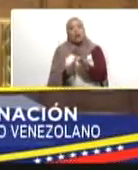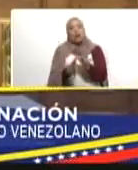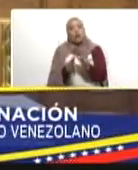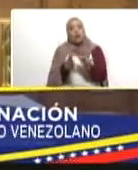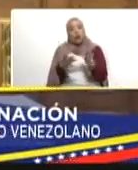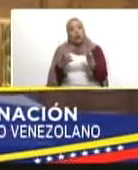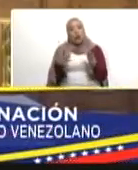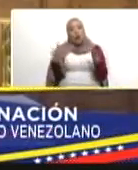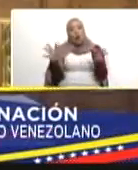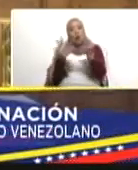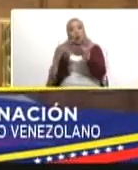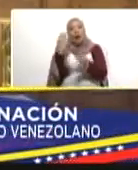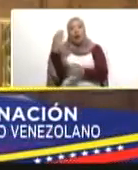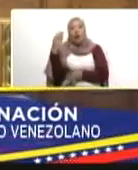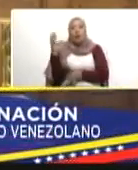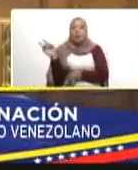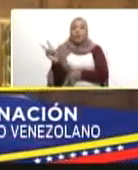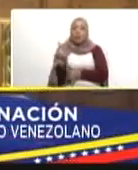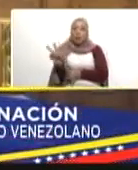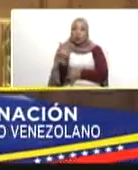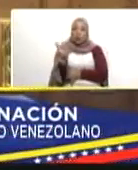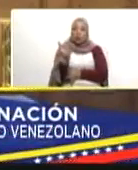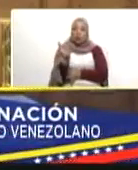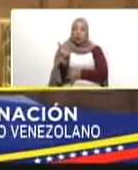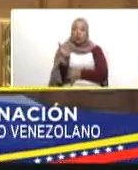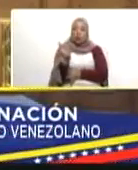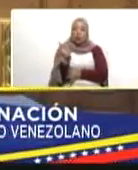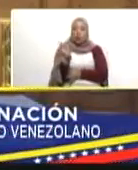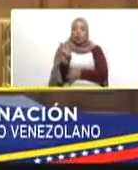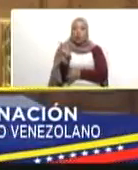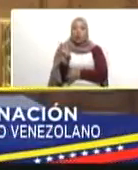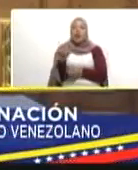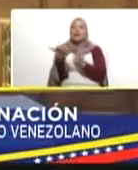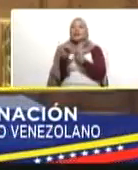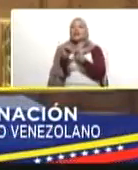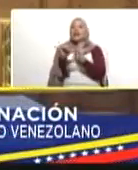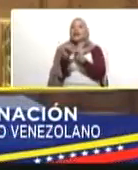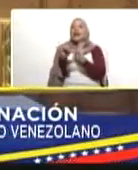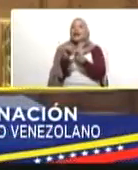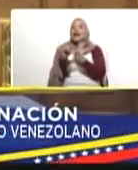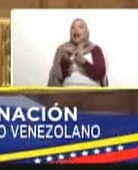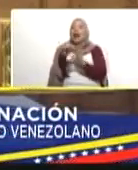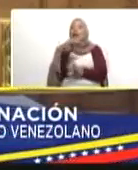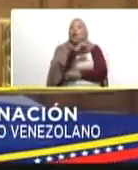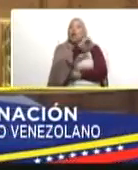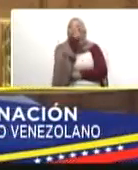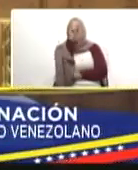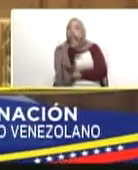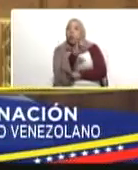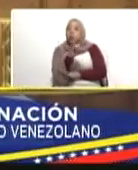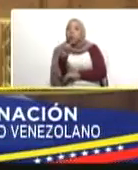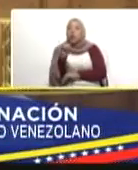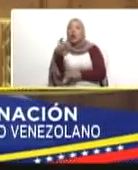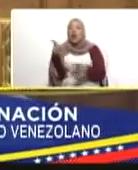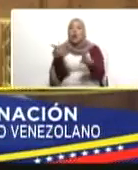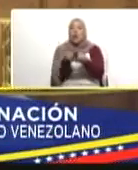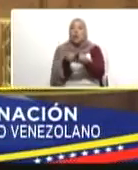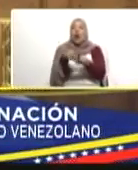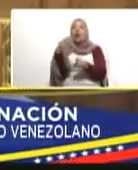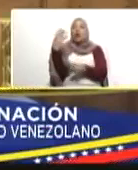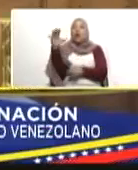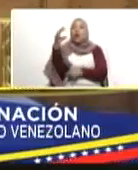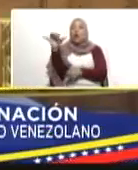Miami Colombia y tiene su epicentro en la frontera Venezuela con Colombia